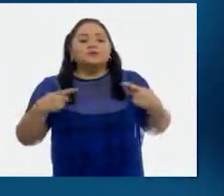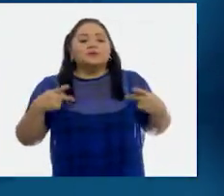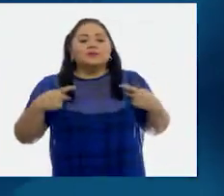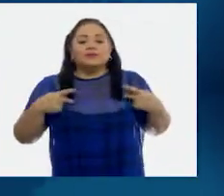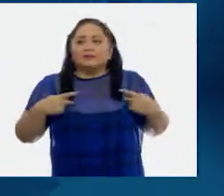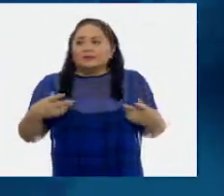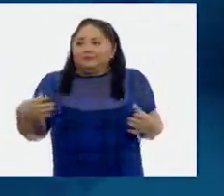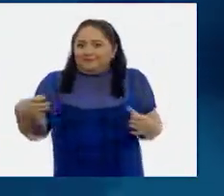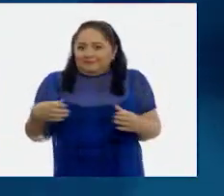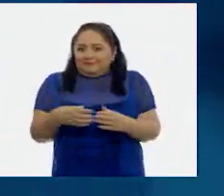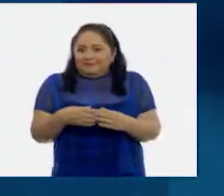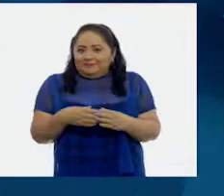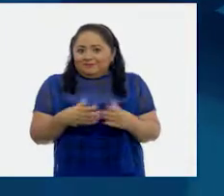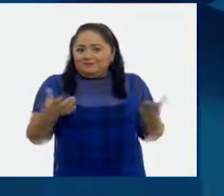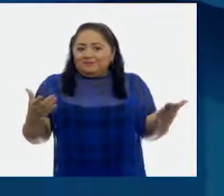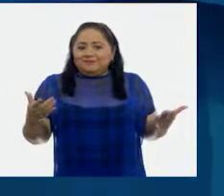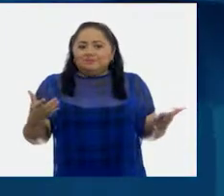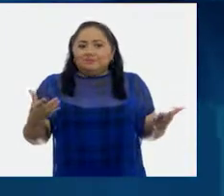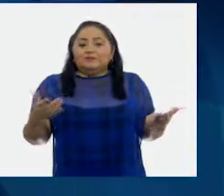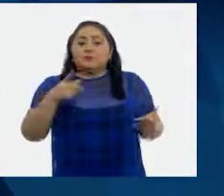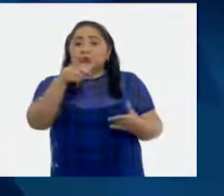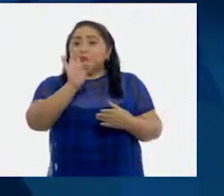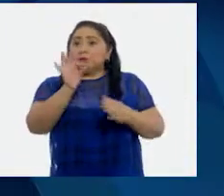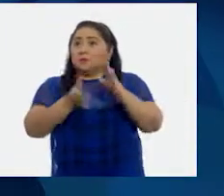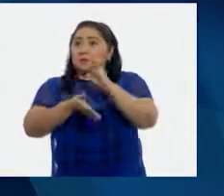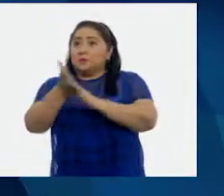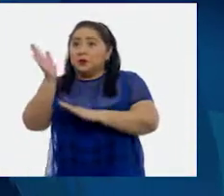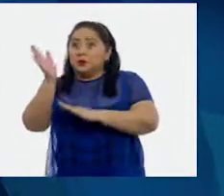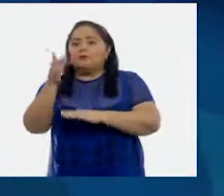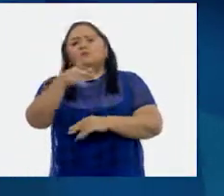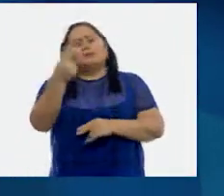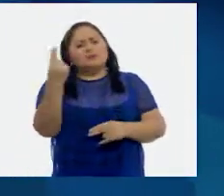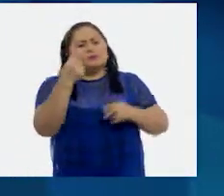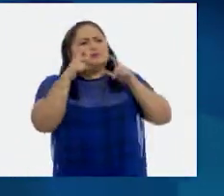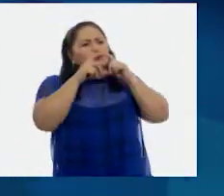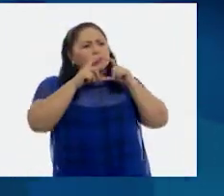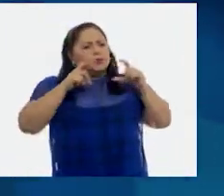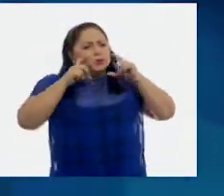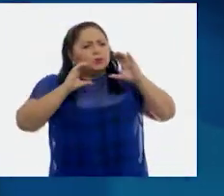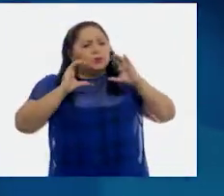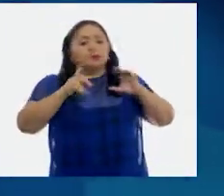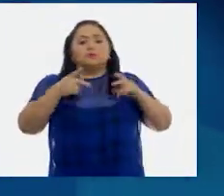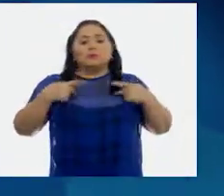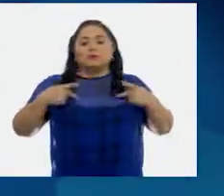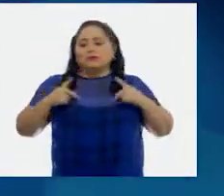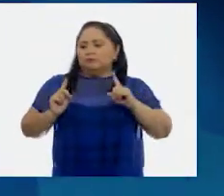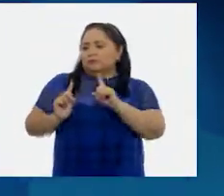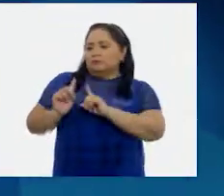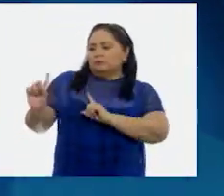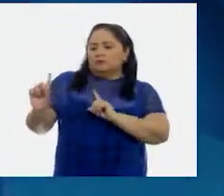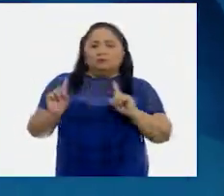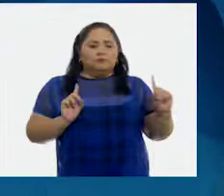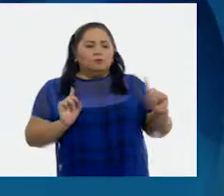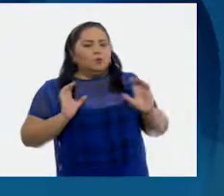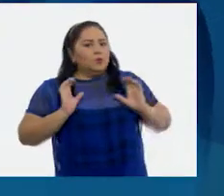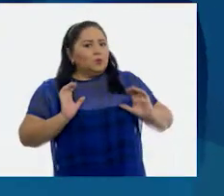que te rodean. Si sales de casa, usa cubrebocas y guarda la sana